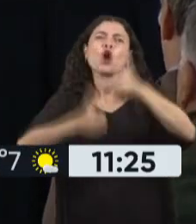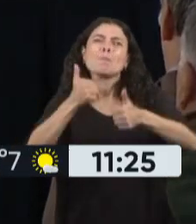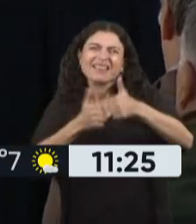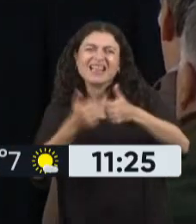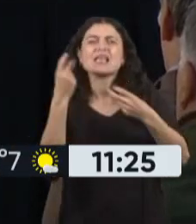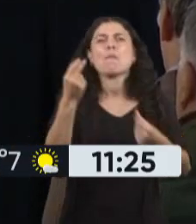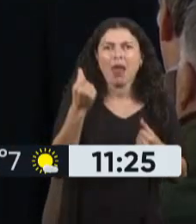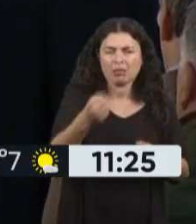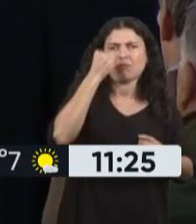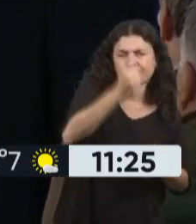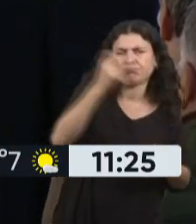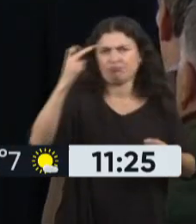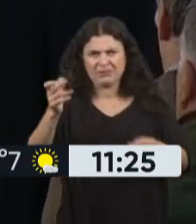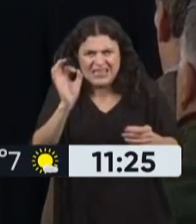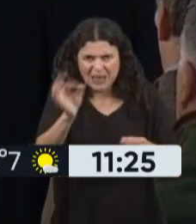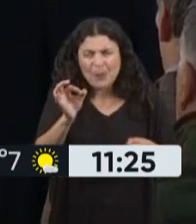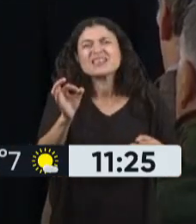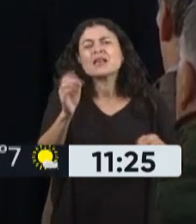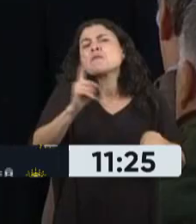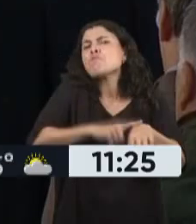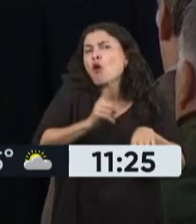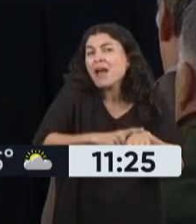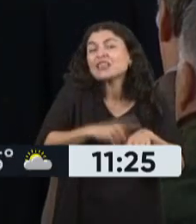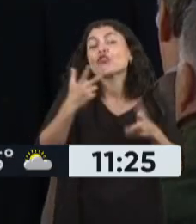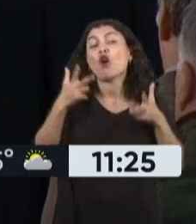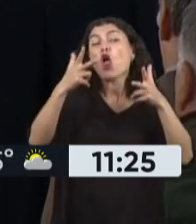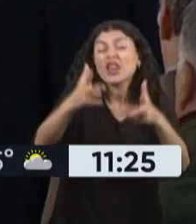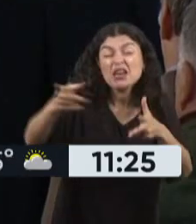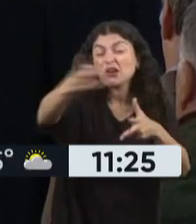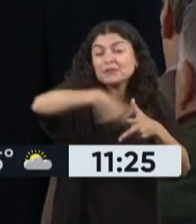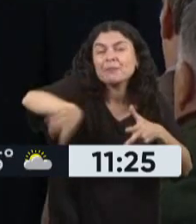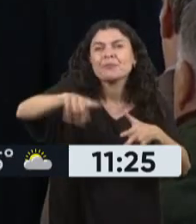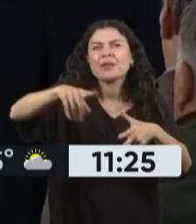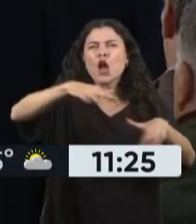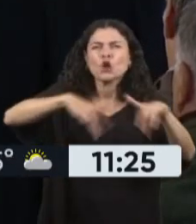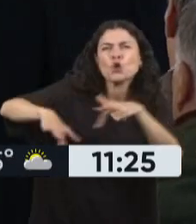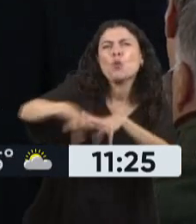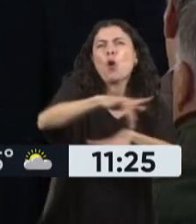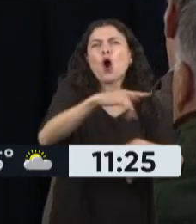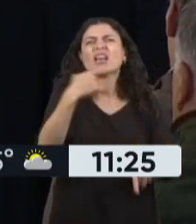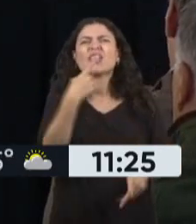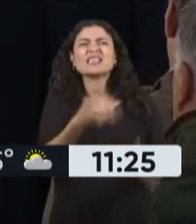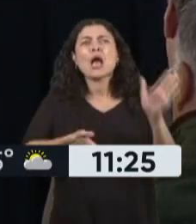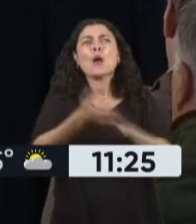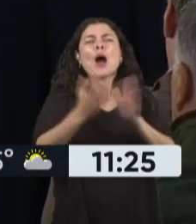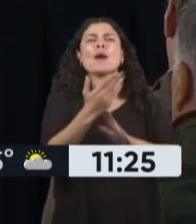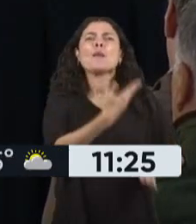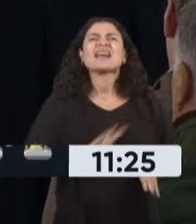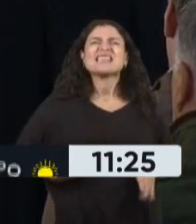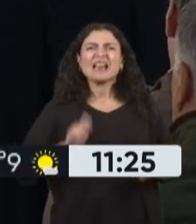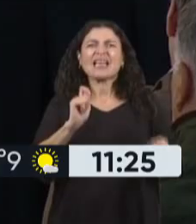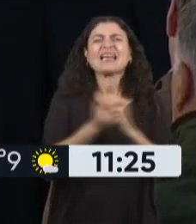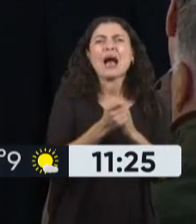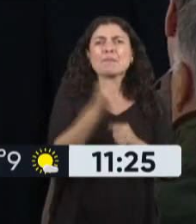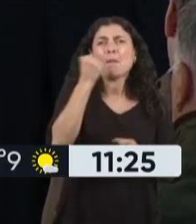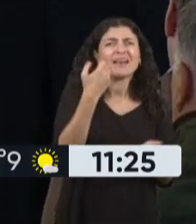monedas. Obviamente, como todo se deforma en la campaña, lo llamaban dolarización. Y